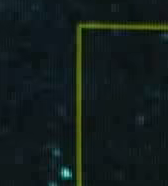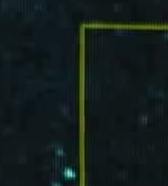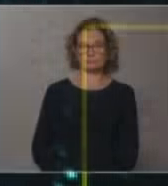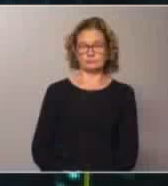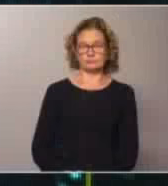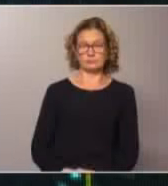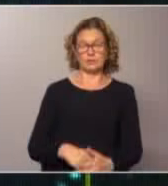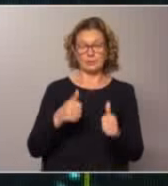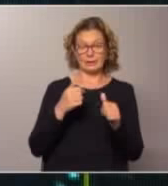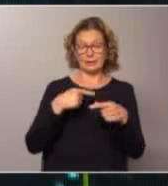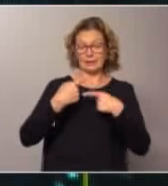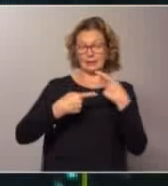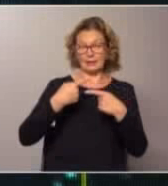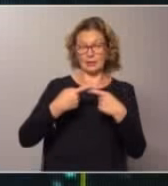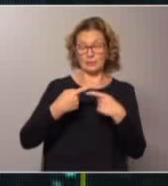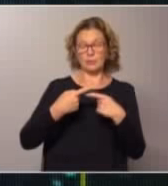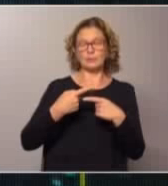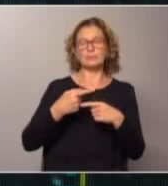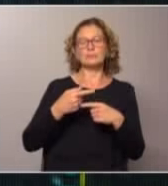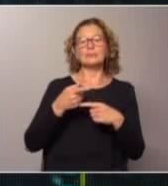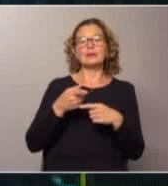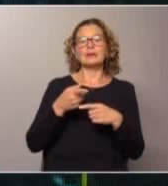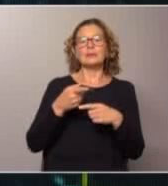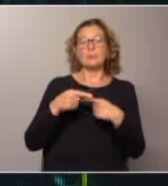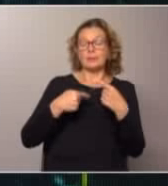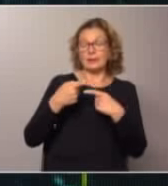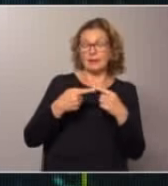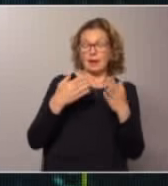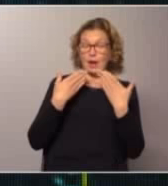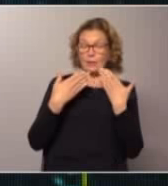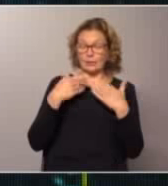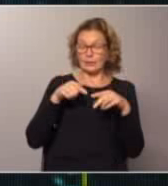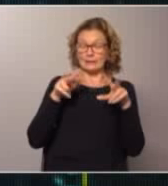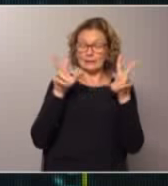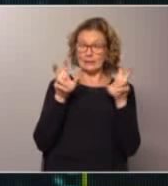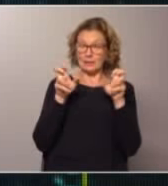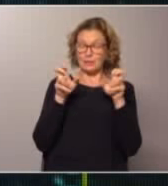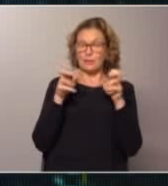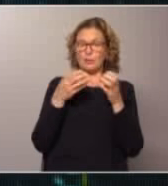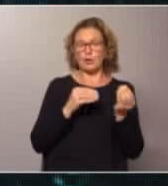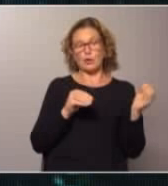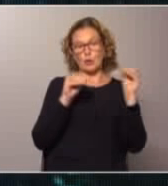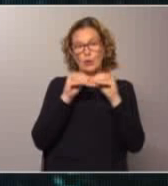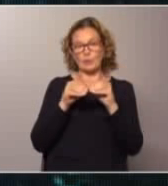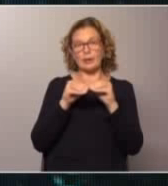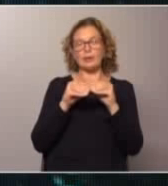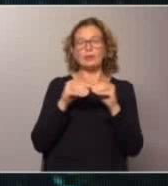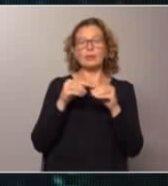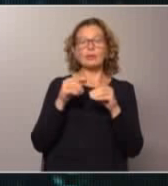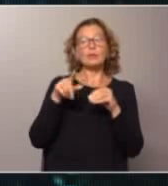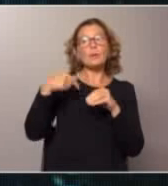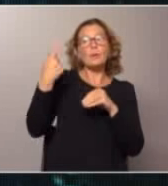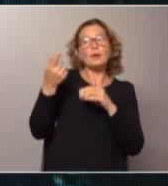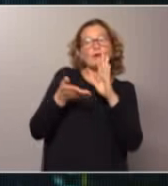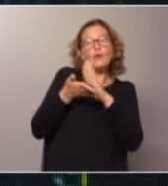bien seguimos adelante de la letra chica y para seguir hablando de este tema vamos a incorporar una voz del otro lado del océano